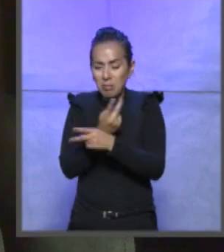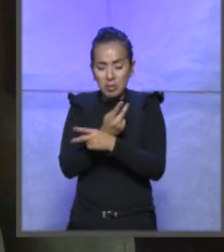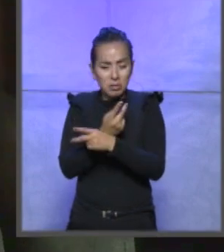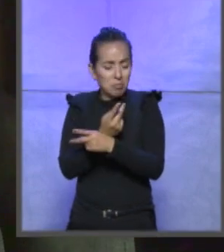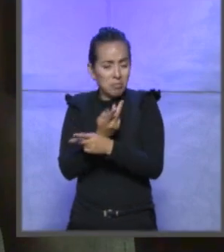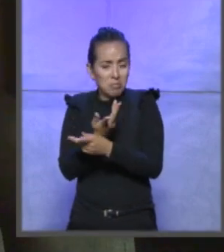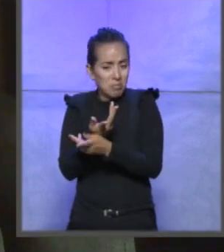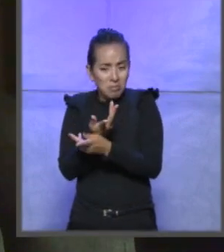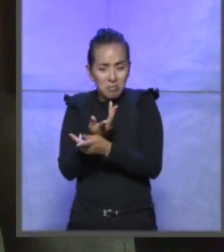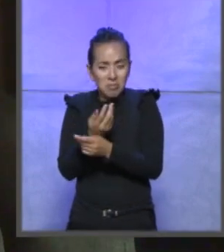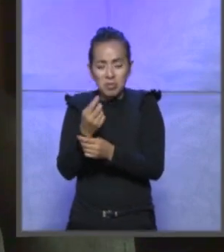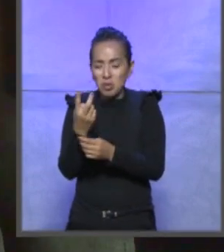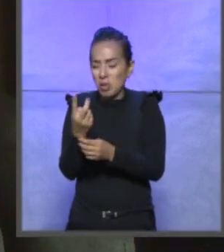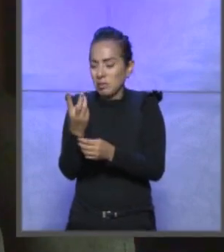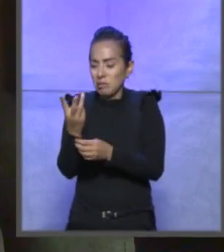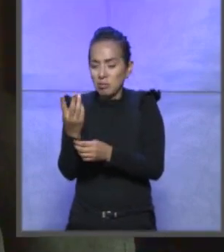pasar dentro de